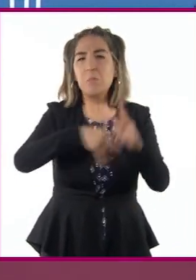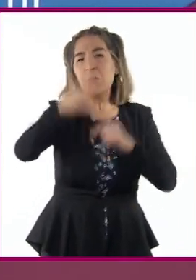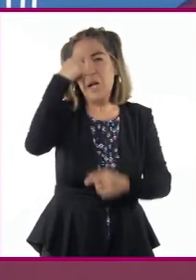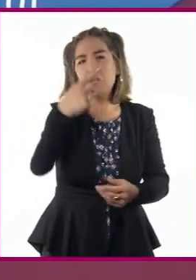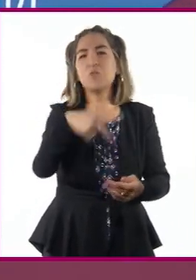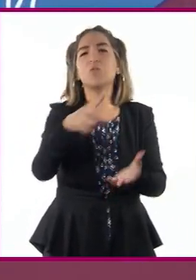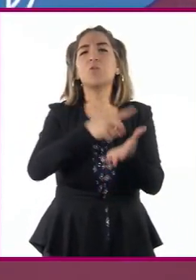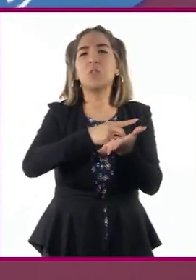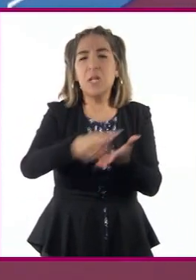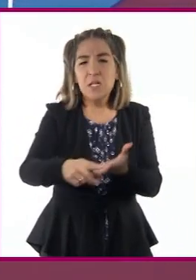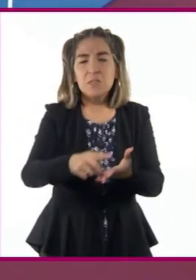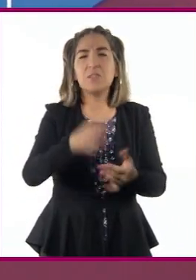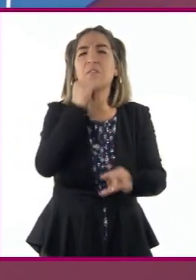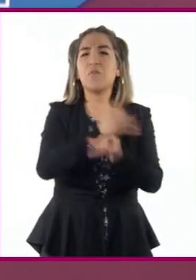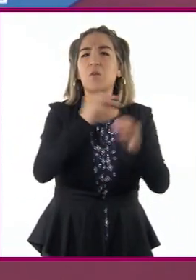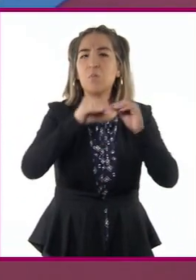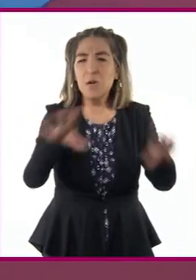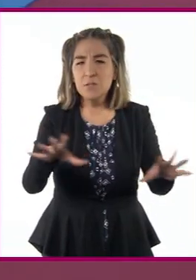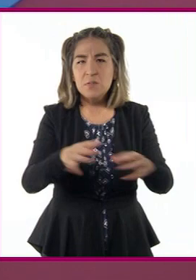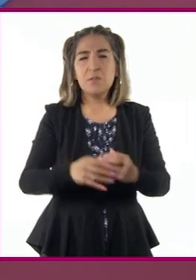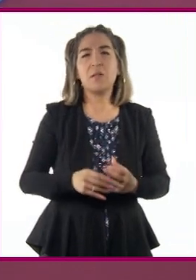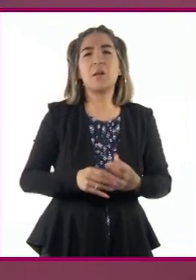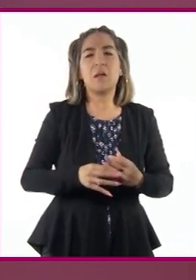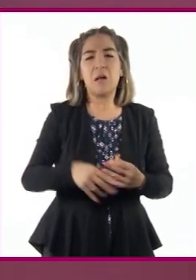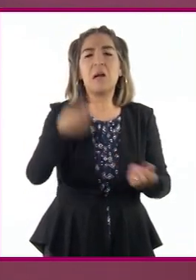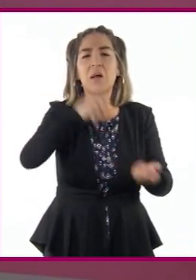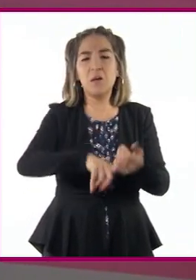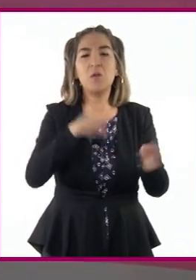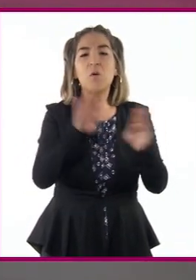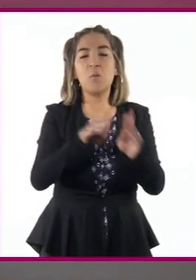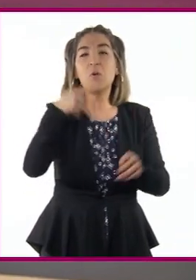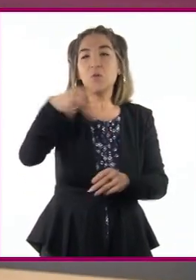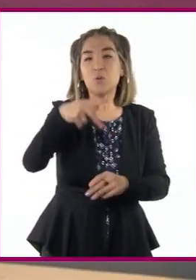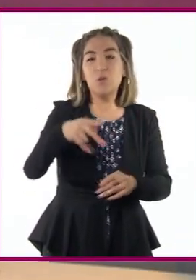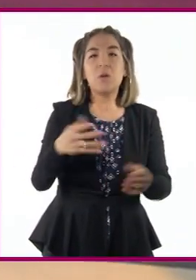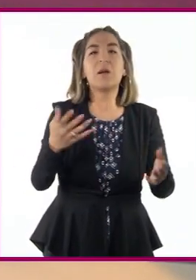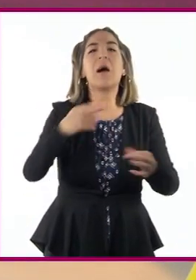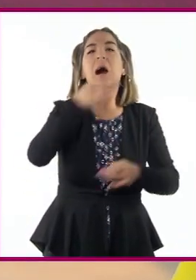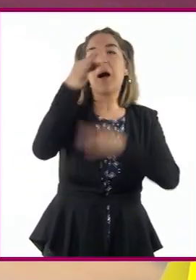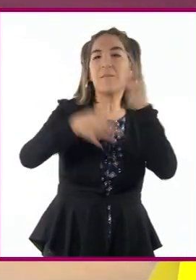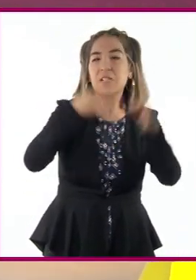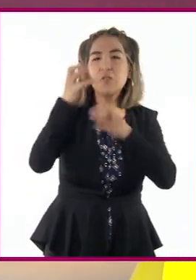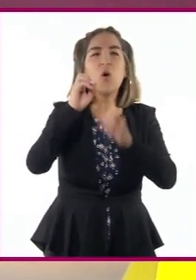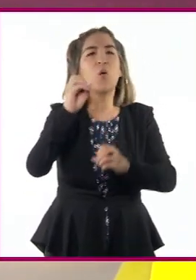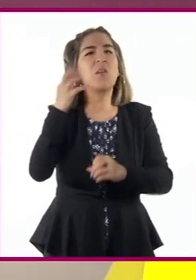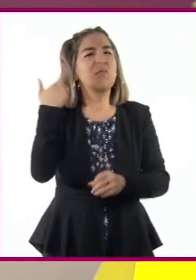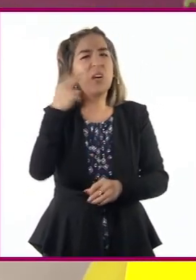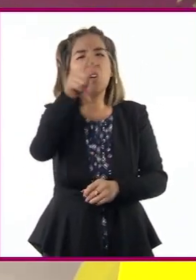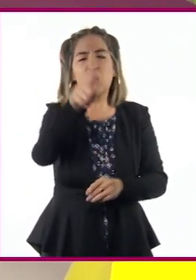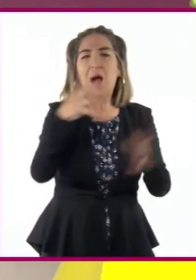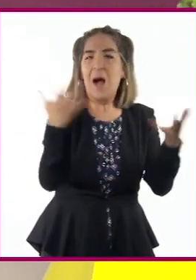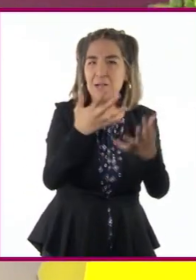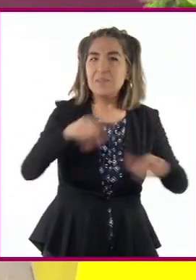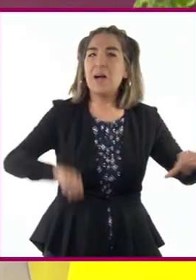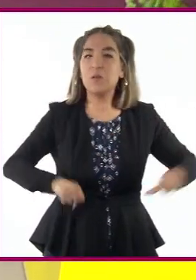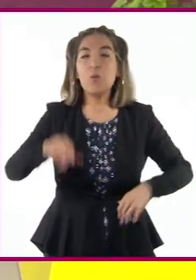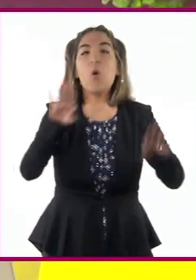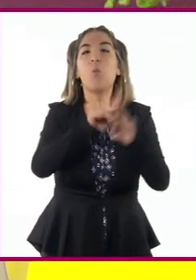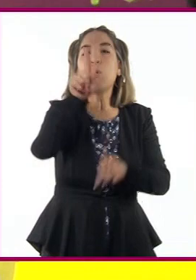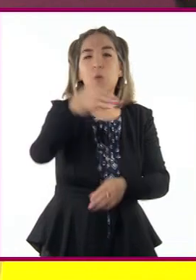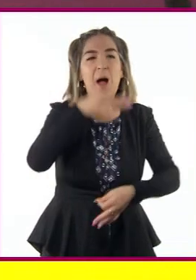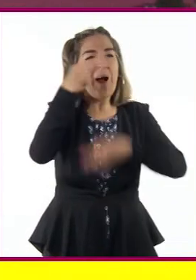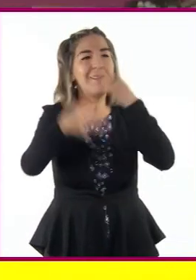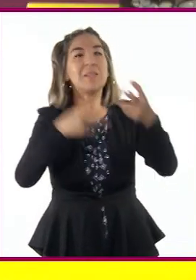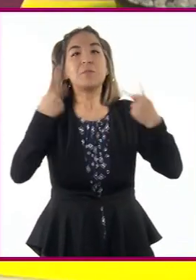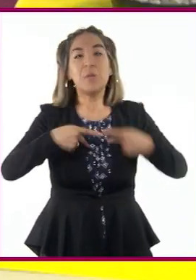información. Pueden preparar un tríptico, un cartel o un audio. Recuerden que se trata de promover que las